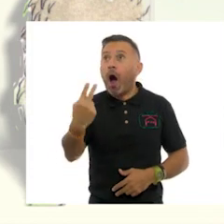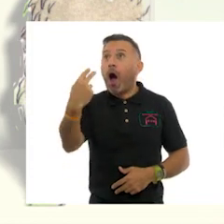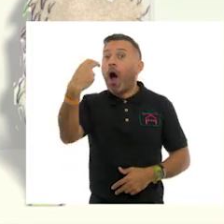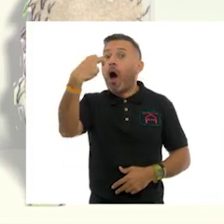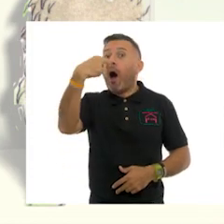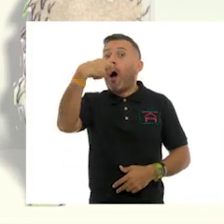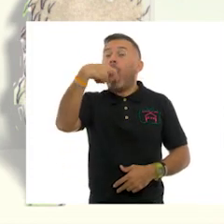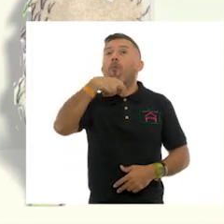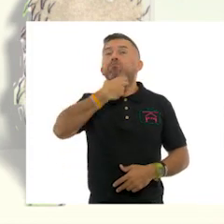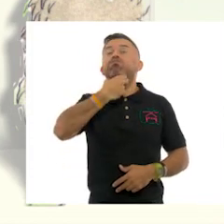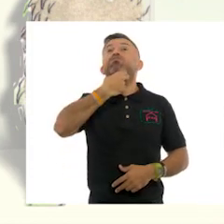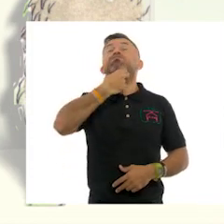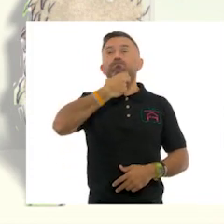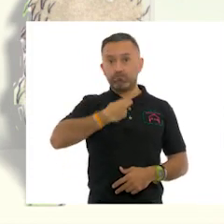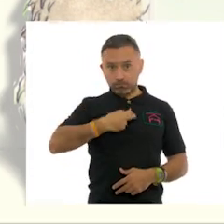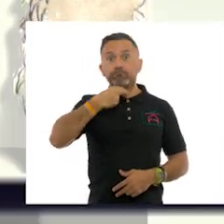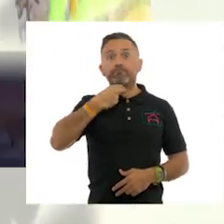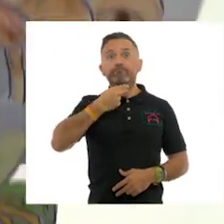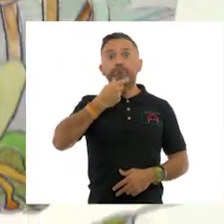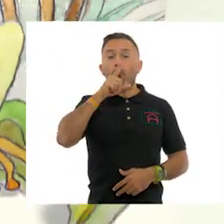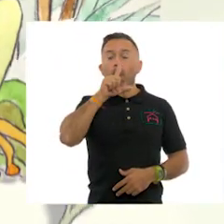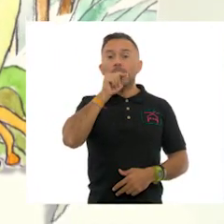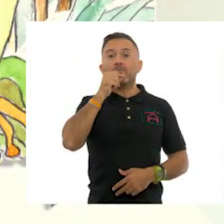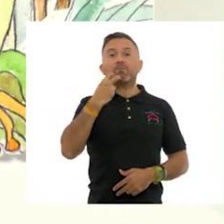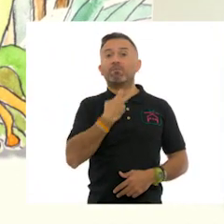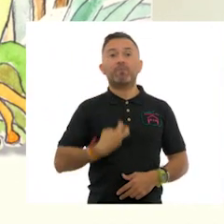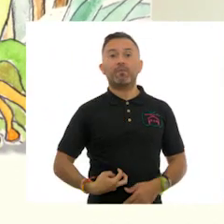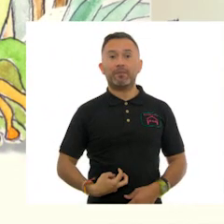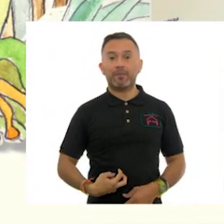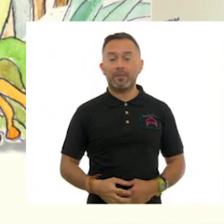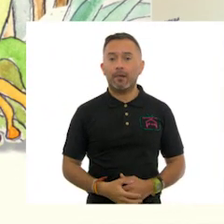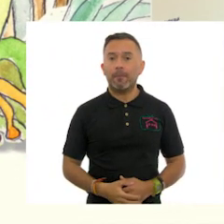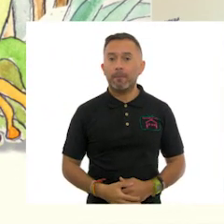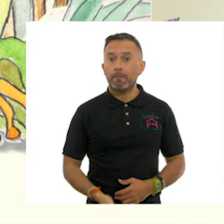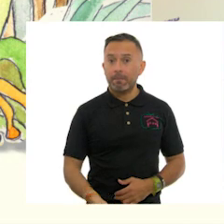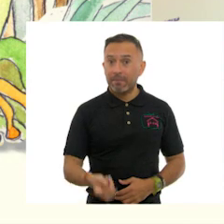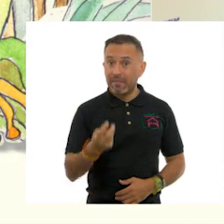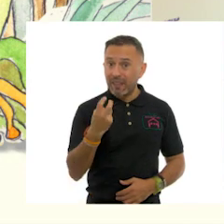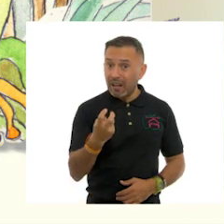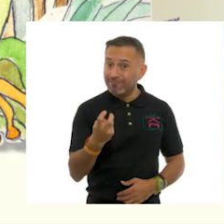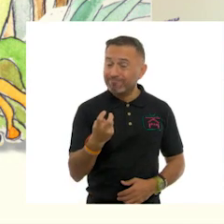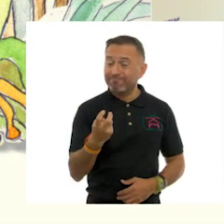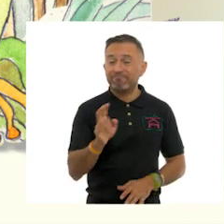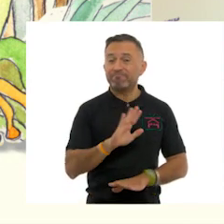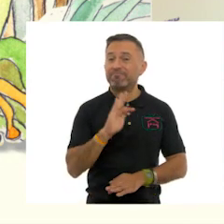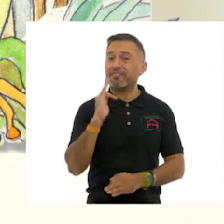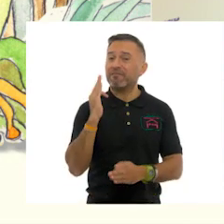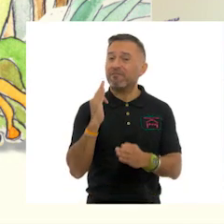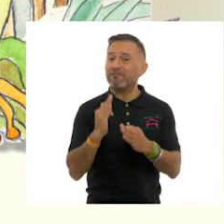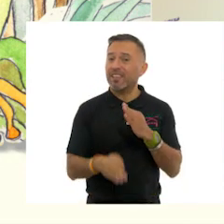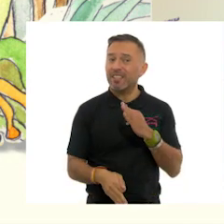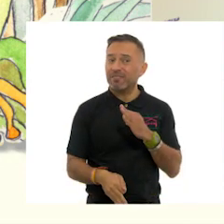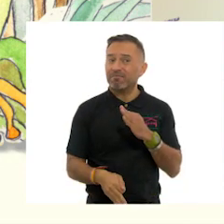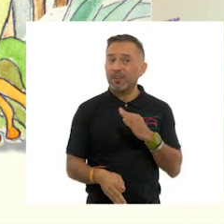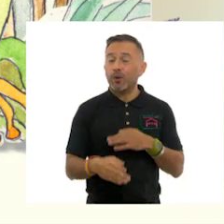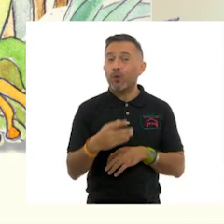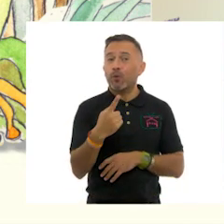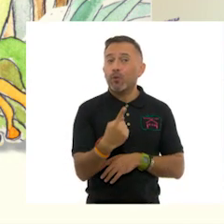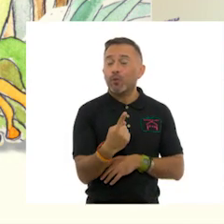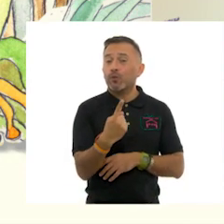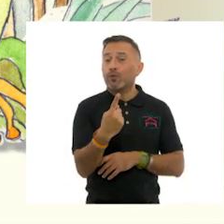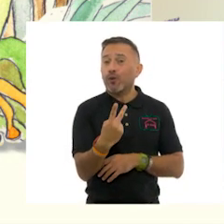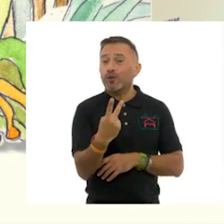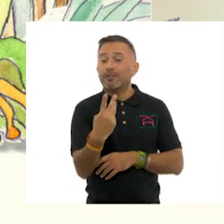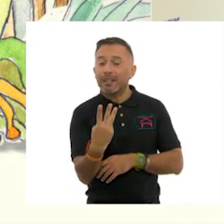lo embucha de un solo estirón. Y así concluyeron, 1, 2 y 3, ratón